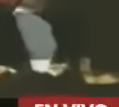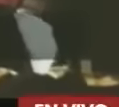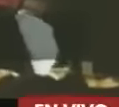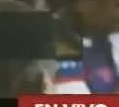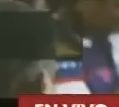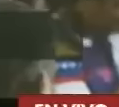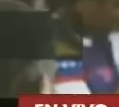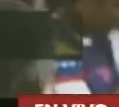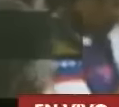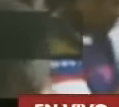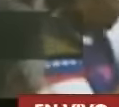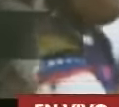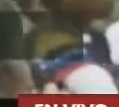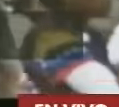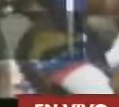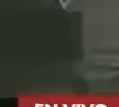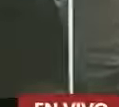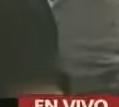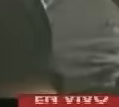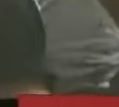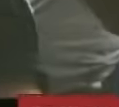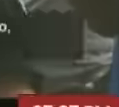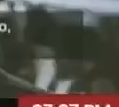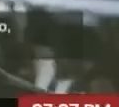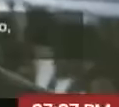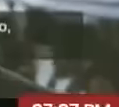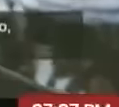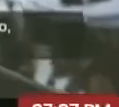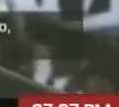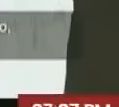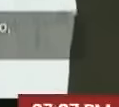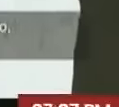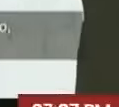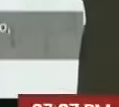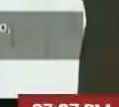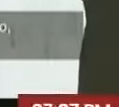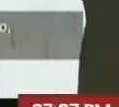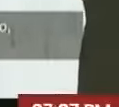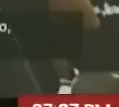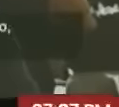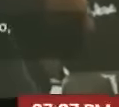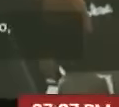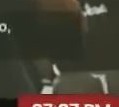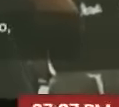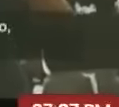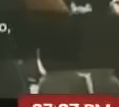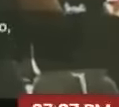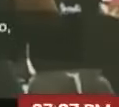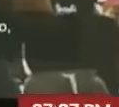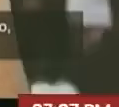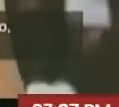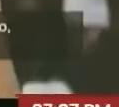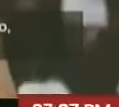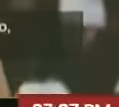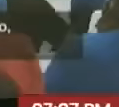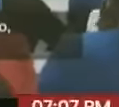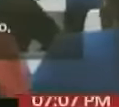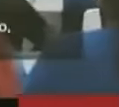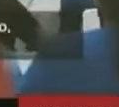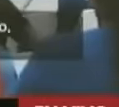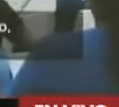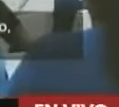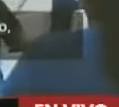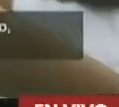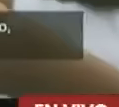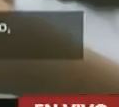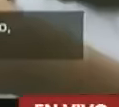de la familia venezolana. Acepto esta proclamación y la asumo con amor y esmero cristiano de ser